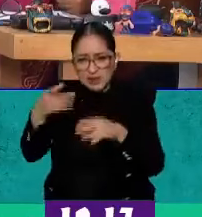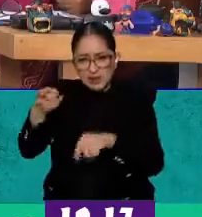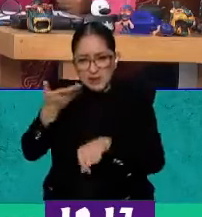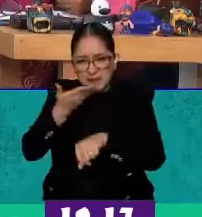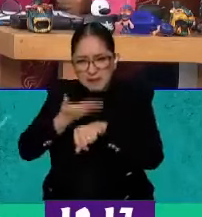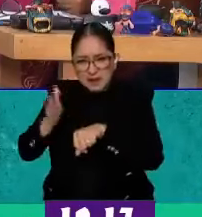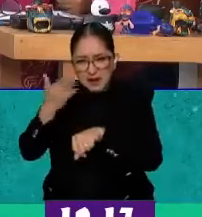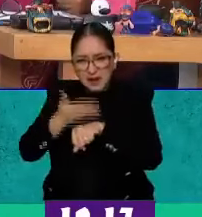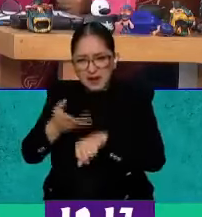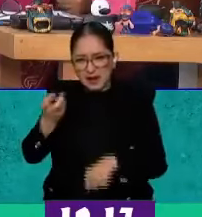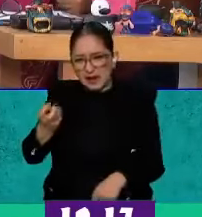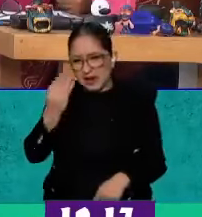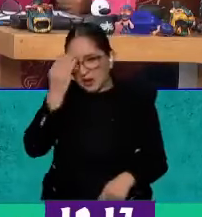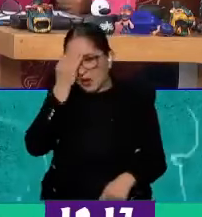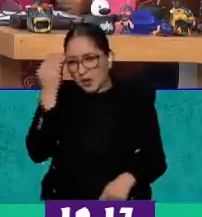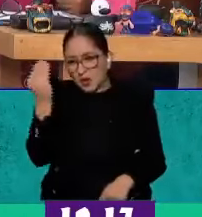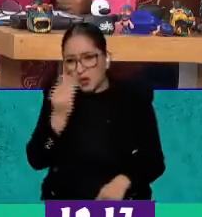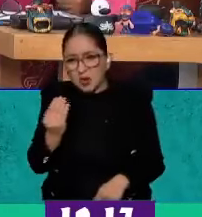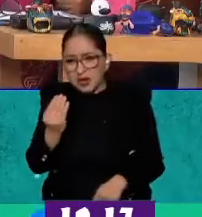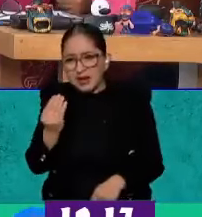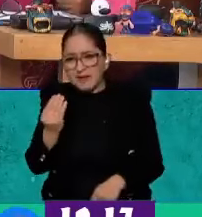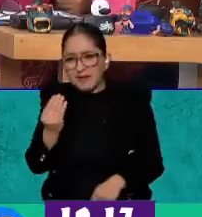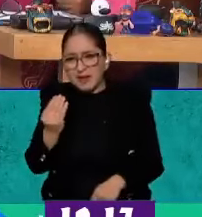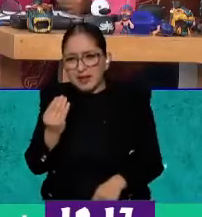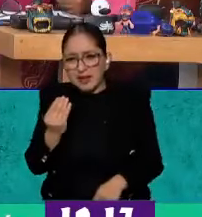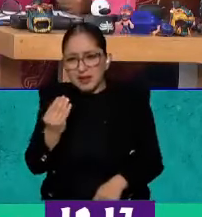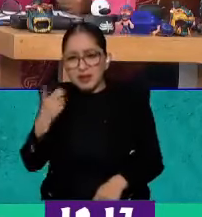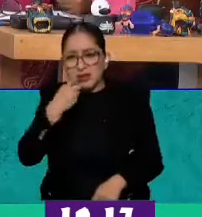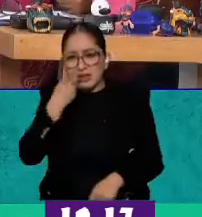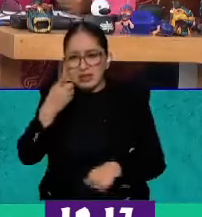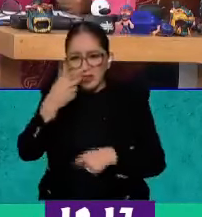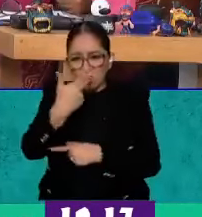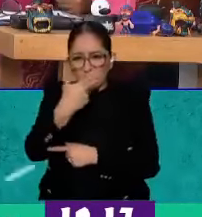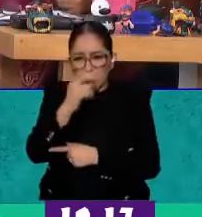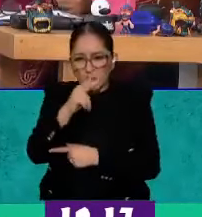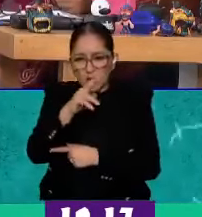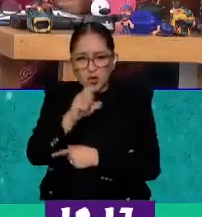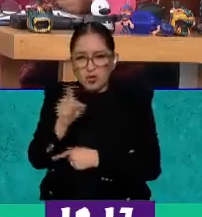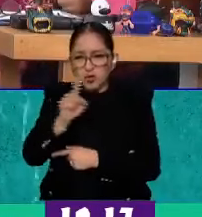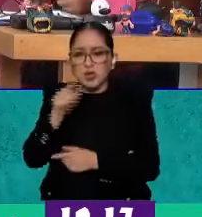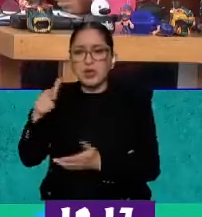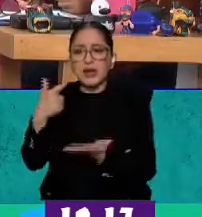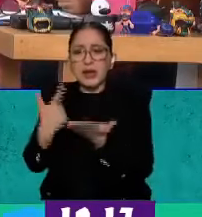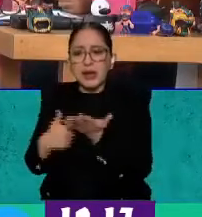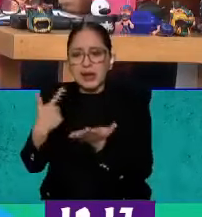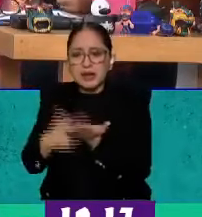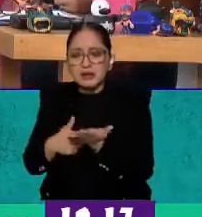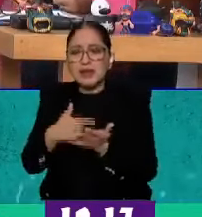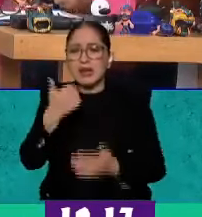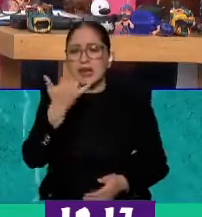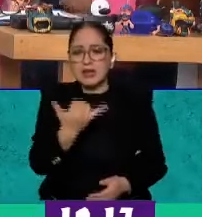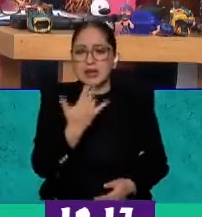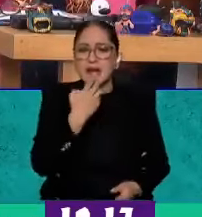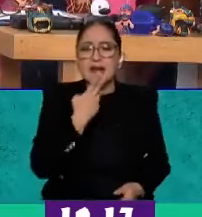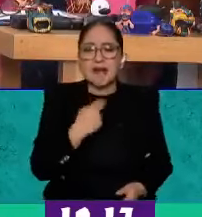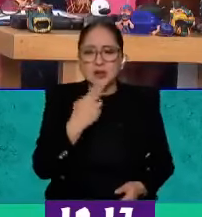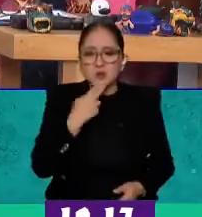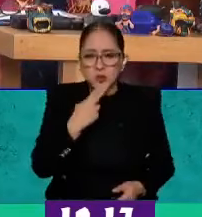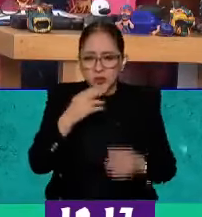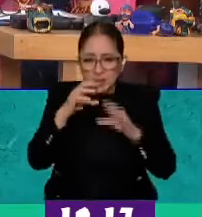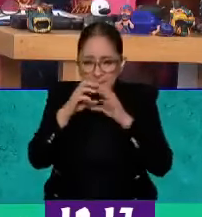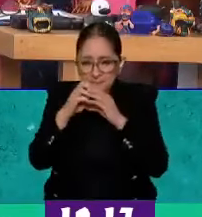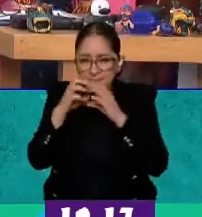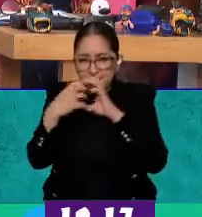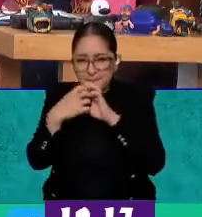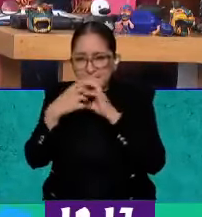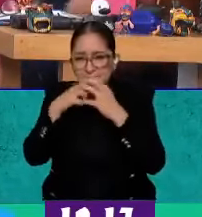Sí. Piensa que son hongos, pero no. Es grasita y azúcar que está ahí cristalizándose de otra